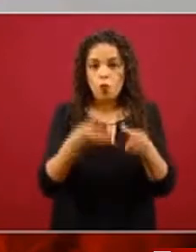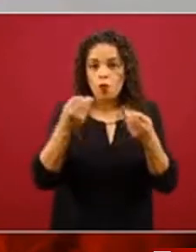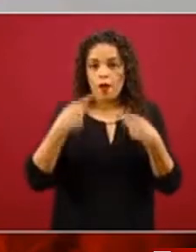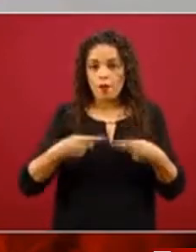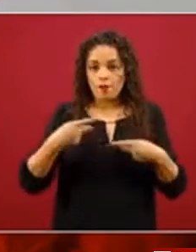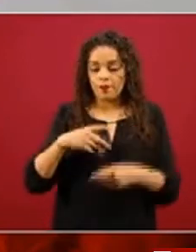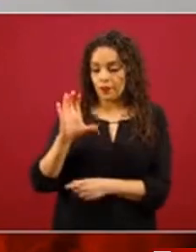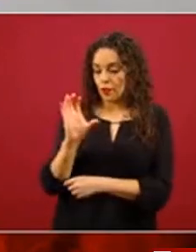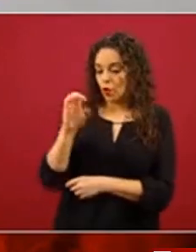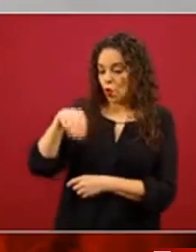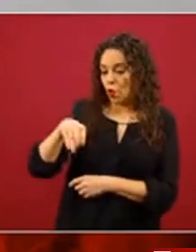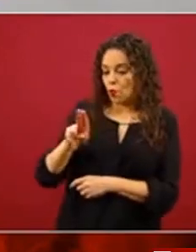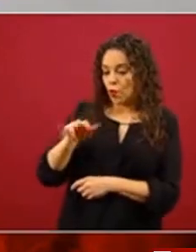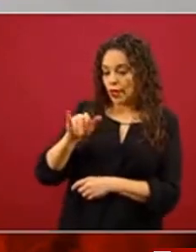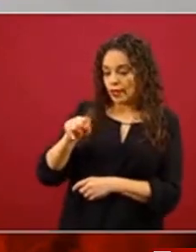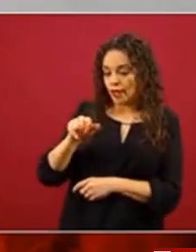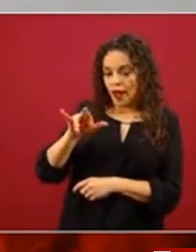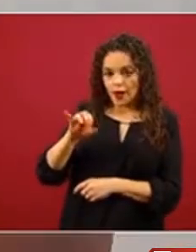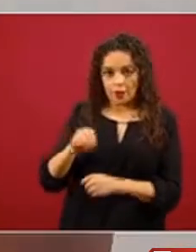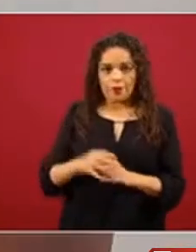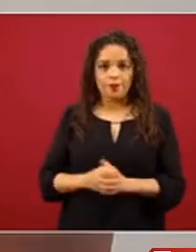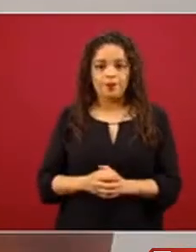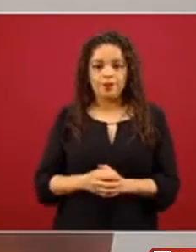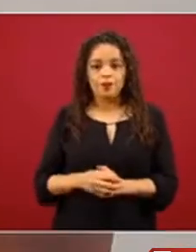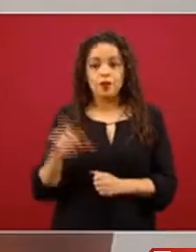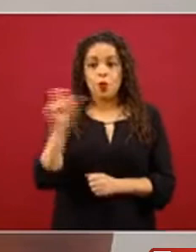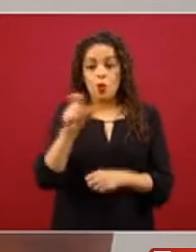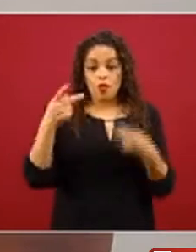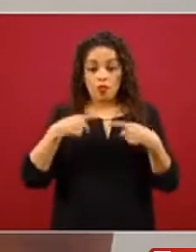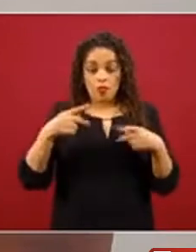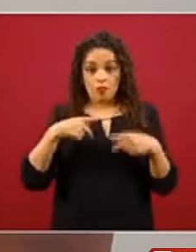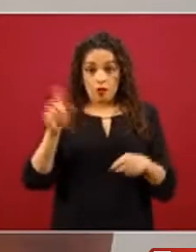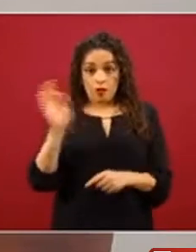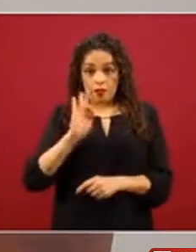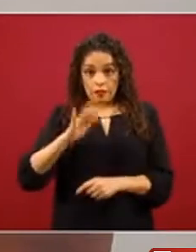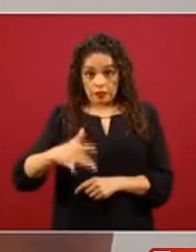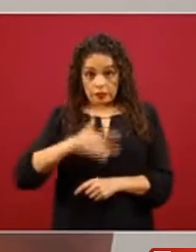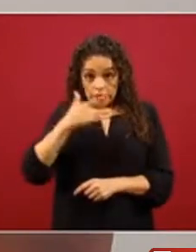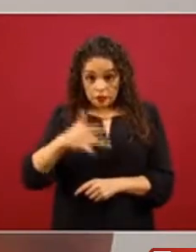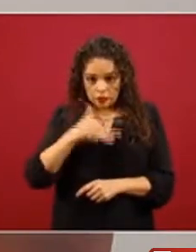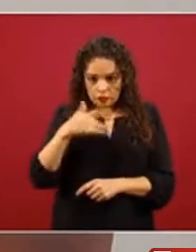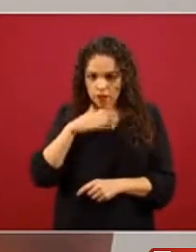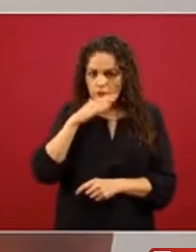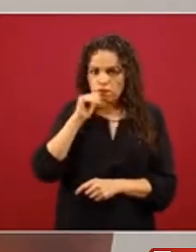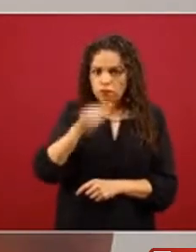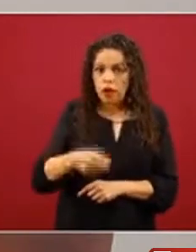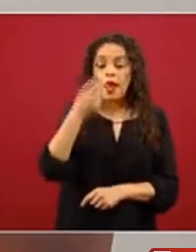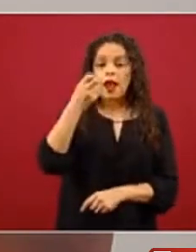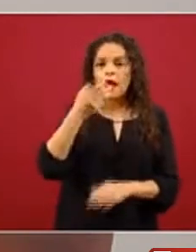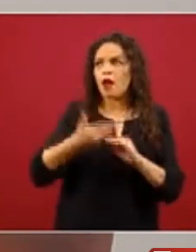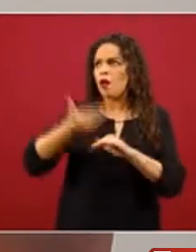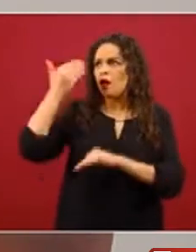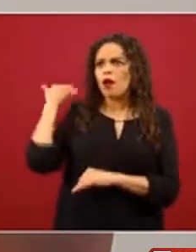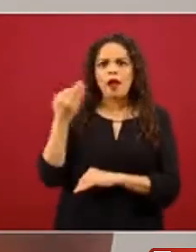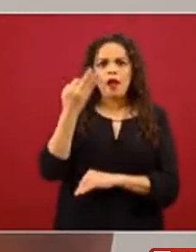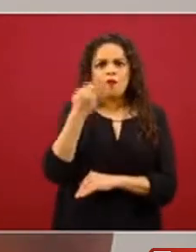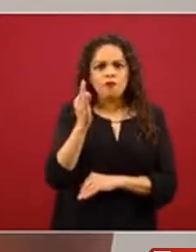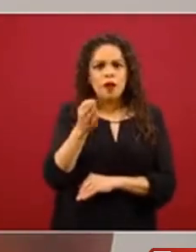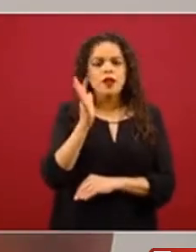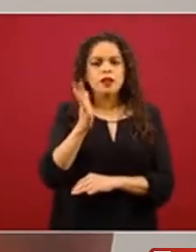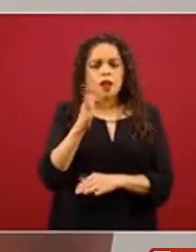uso comunitario cuando la persona tiene síntomas. Esto está publicado desde febrero en nuestros lineamientos.